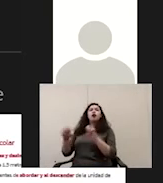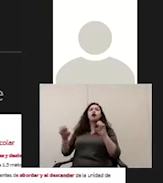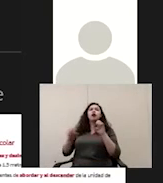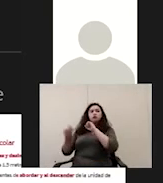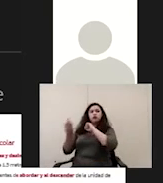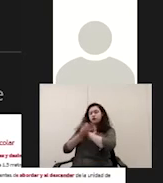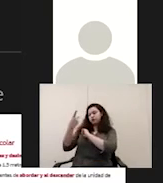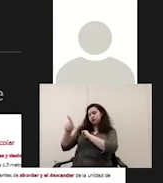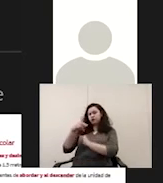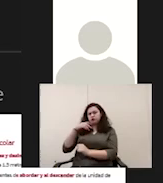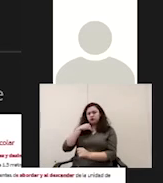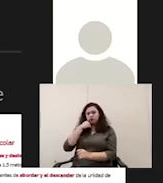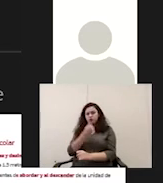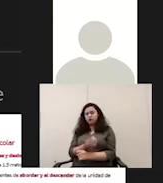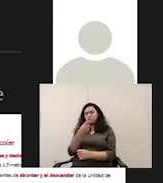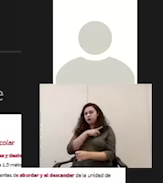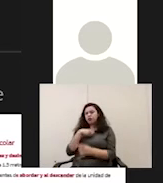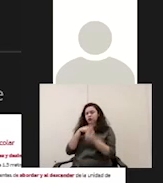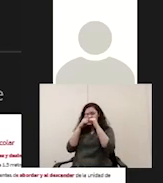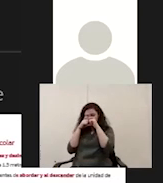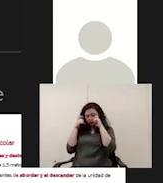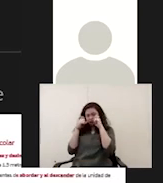pero tiene que traer cubrebocas.